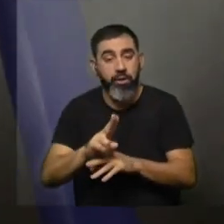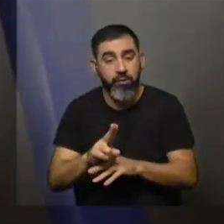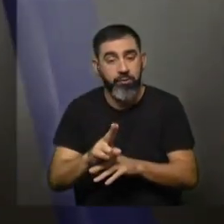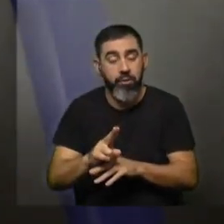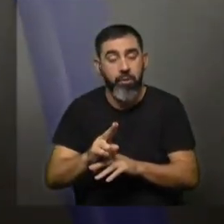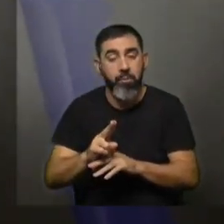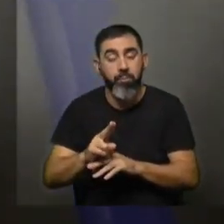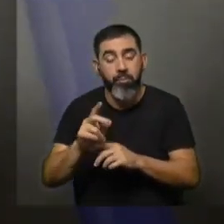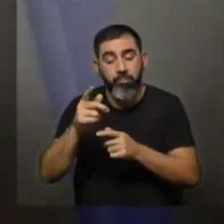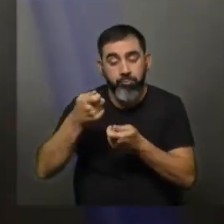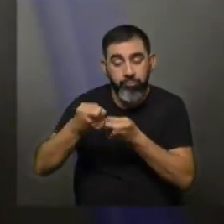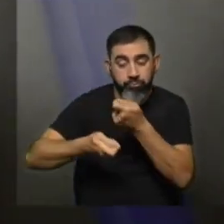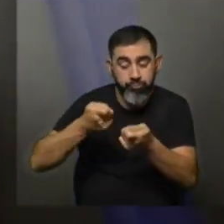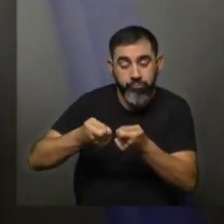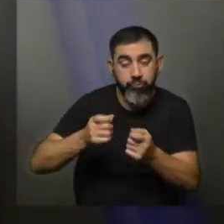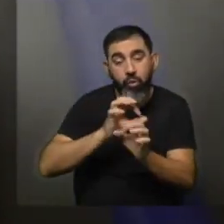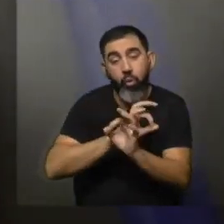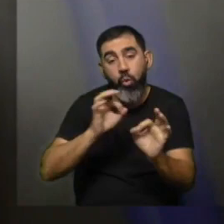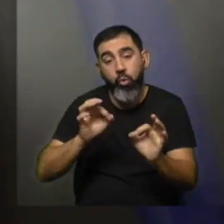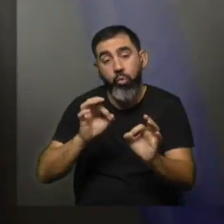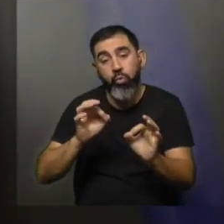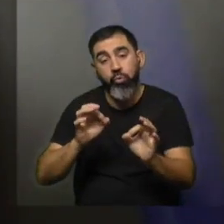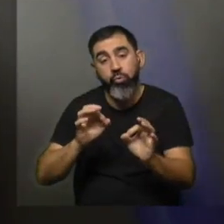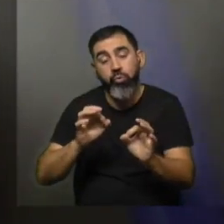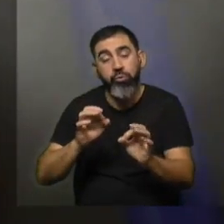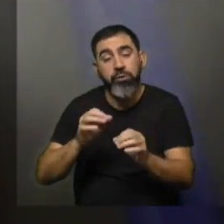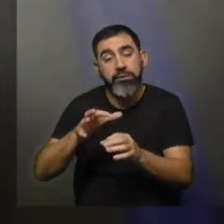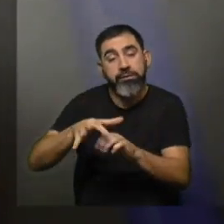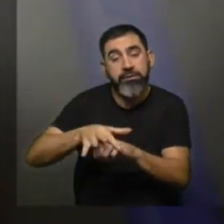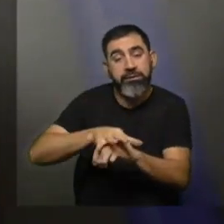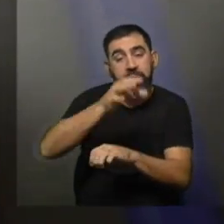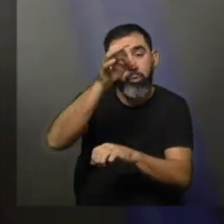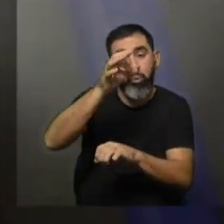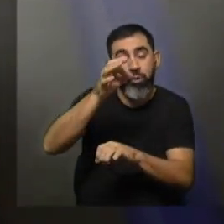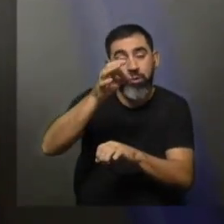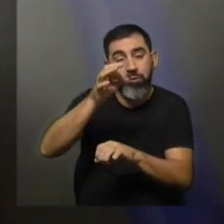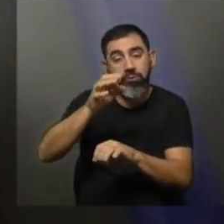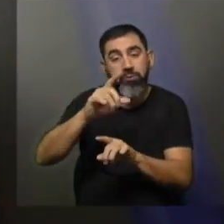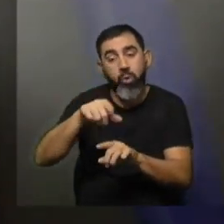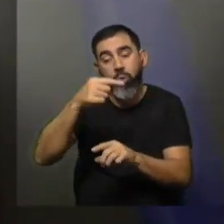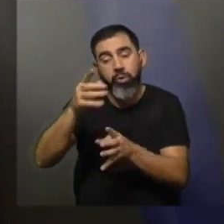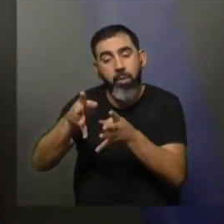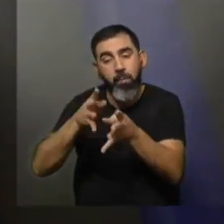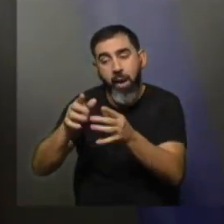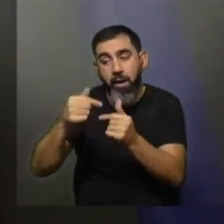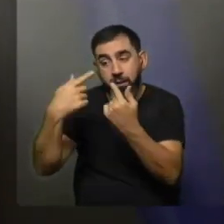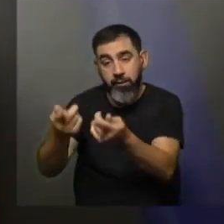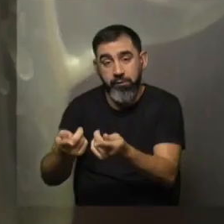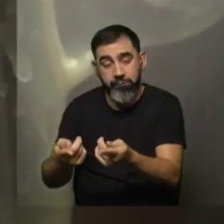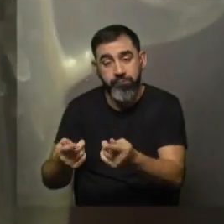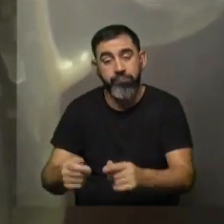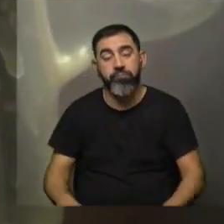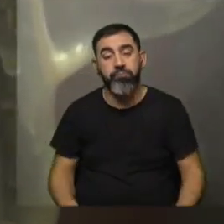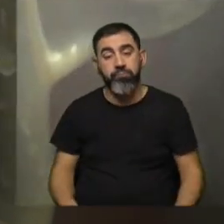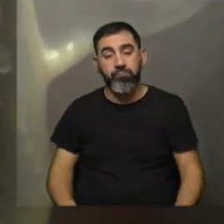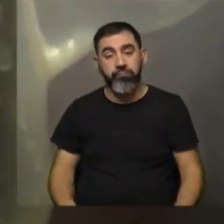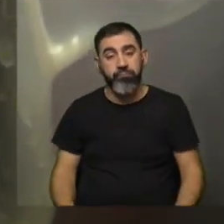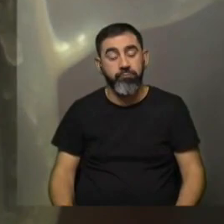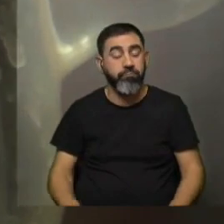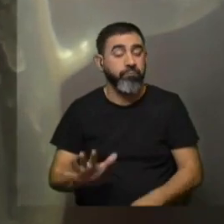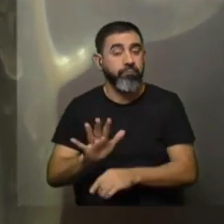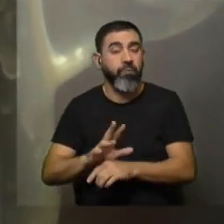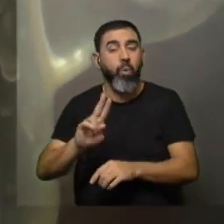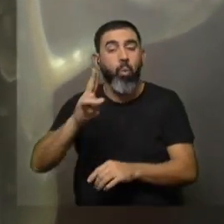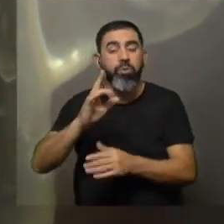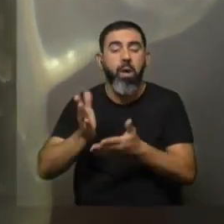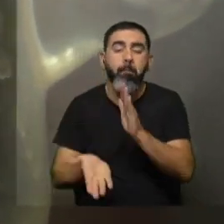preparar soluciones como para hacer cultivos de células, alimentar los otros equipos. Es, como quien dice, lo que se